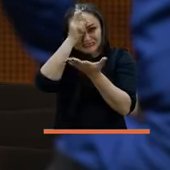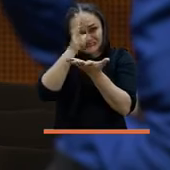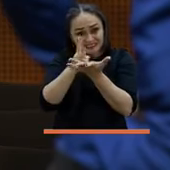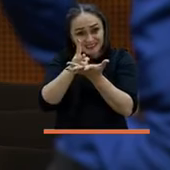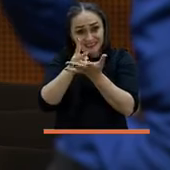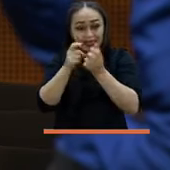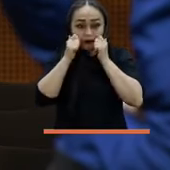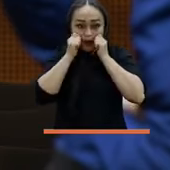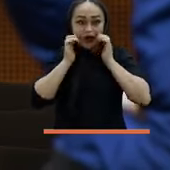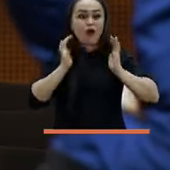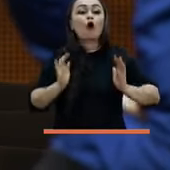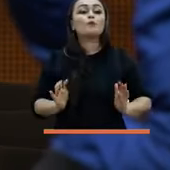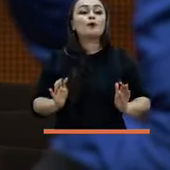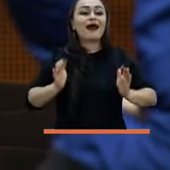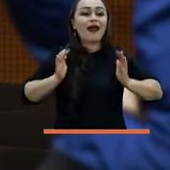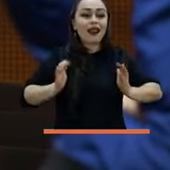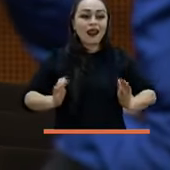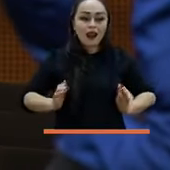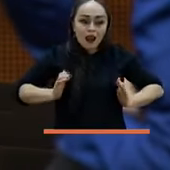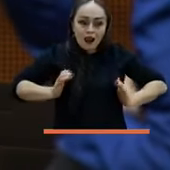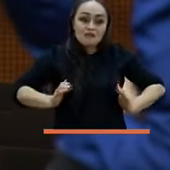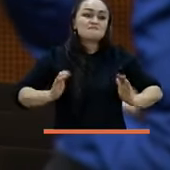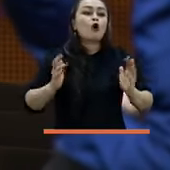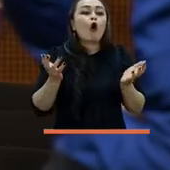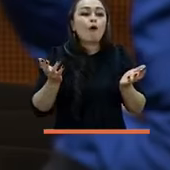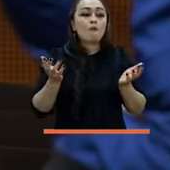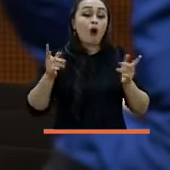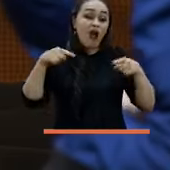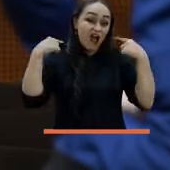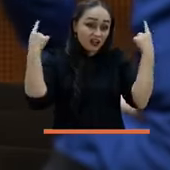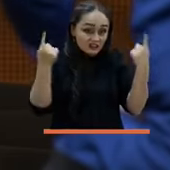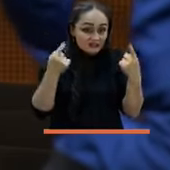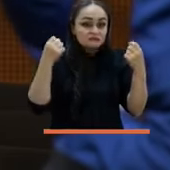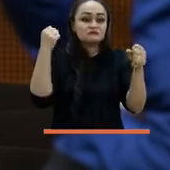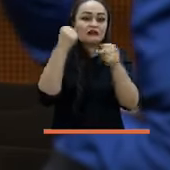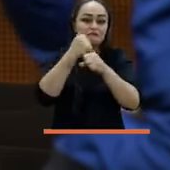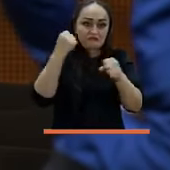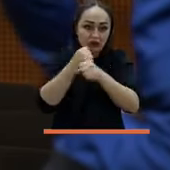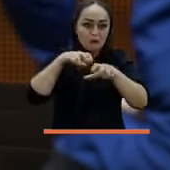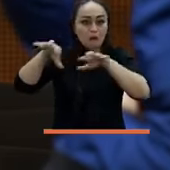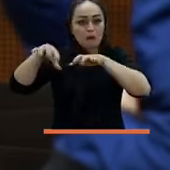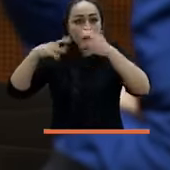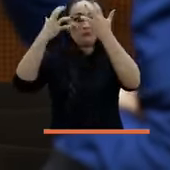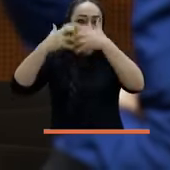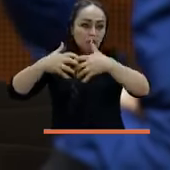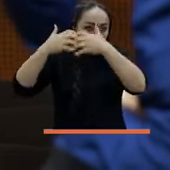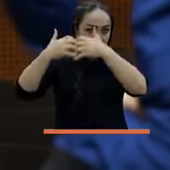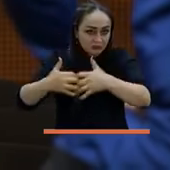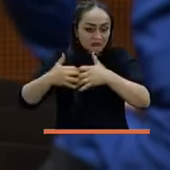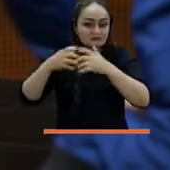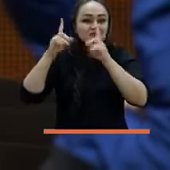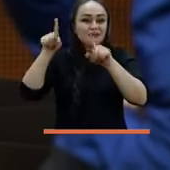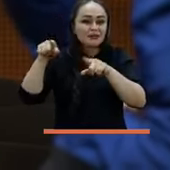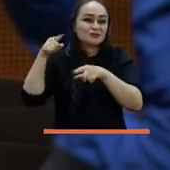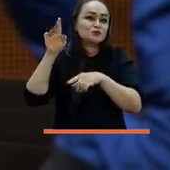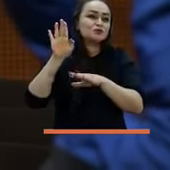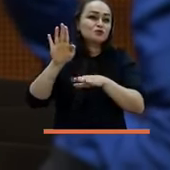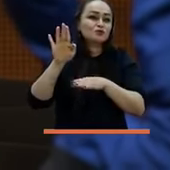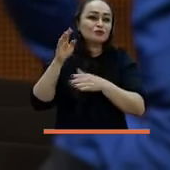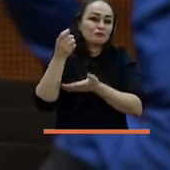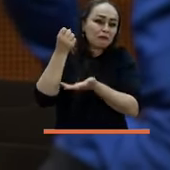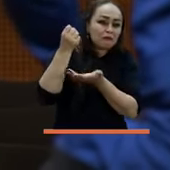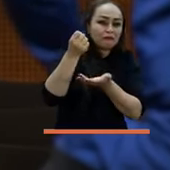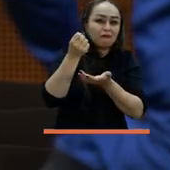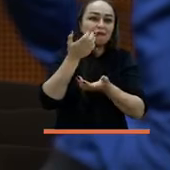corporales ya que el empleo y la industria pues que el capitalismo también se ha vuelto